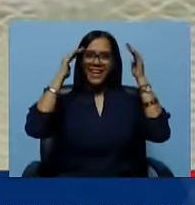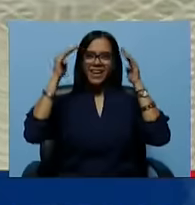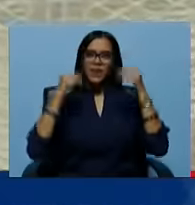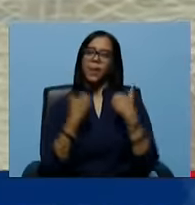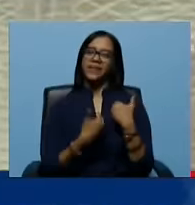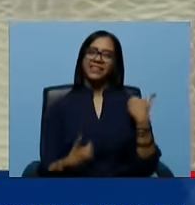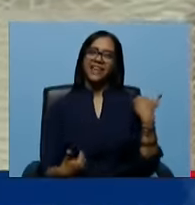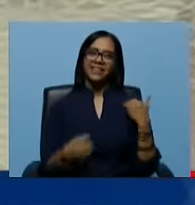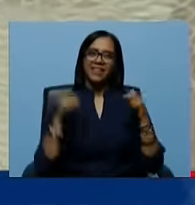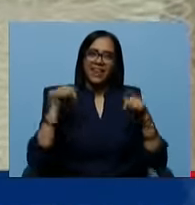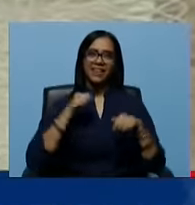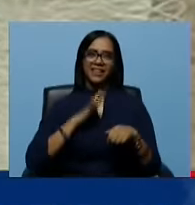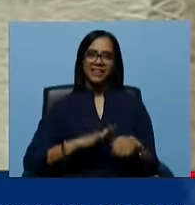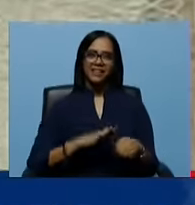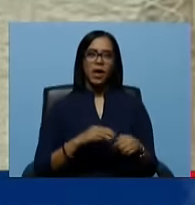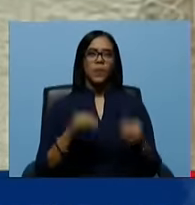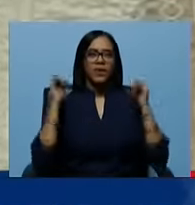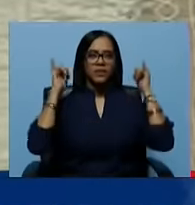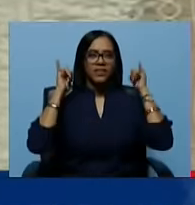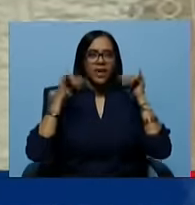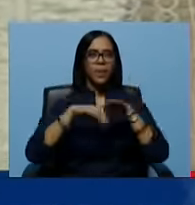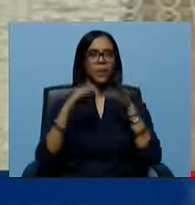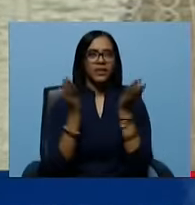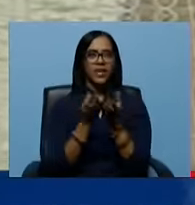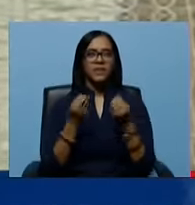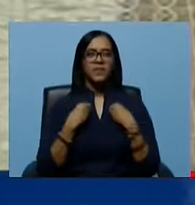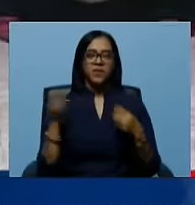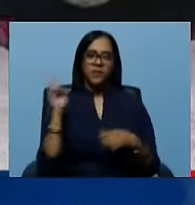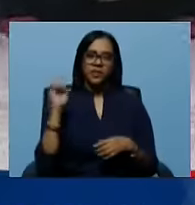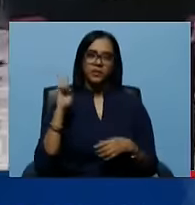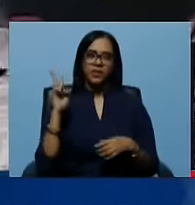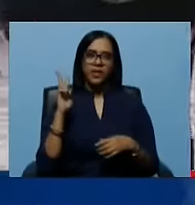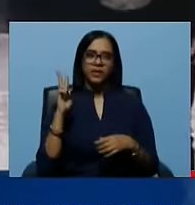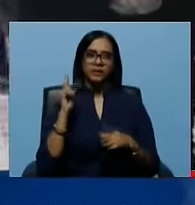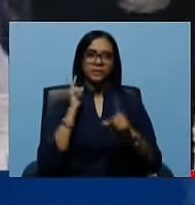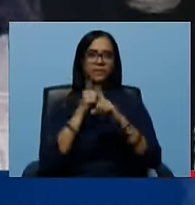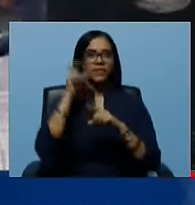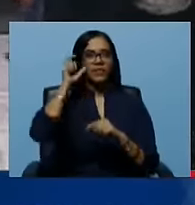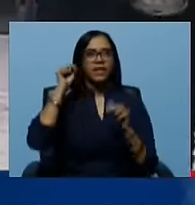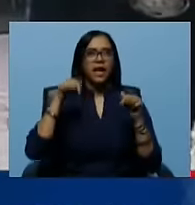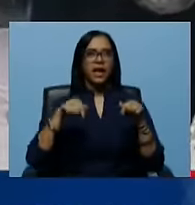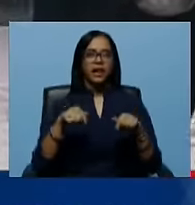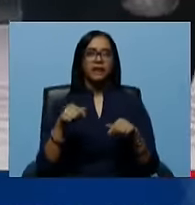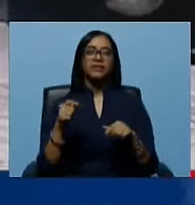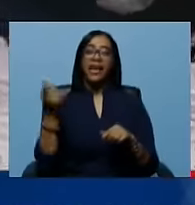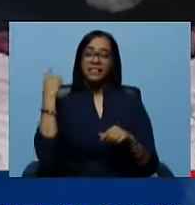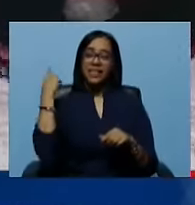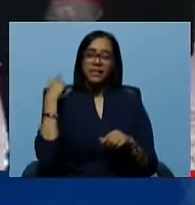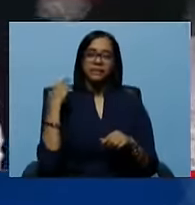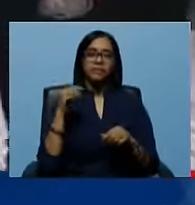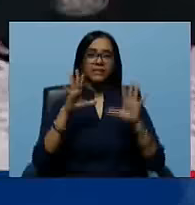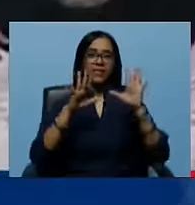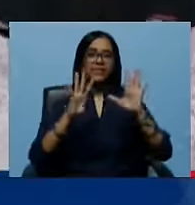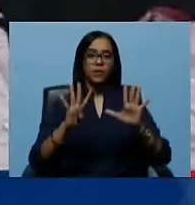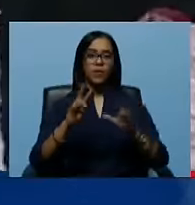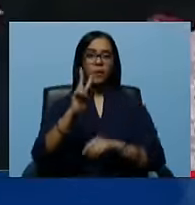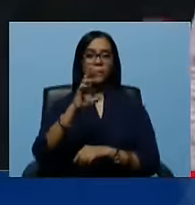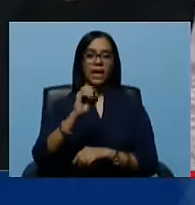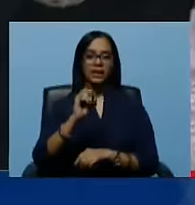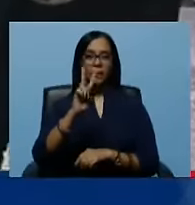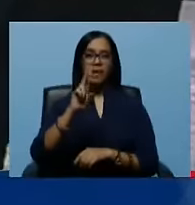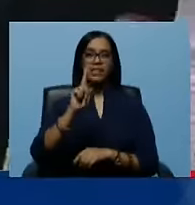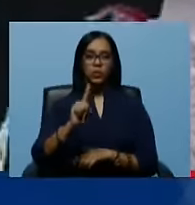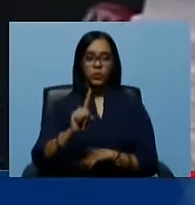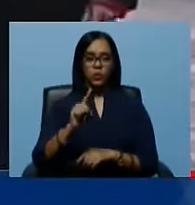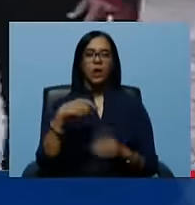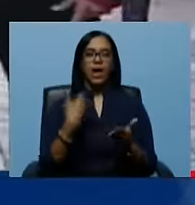Aquí estamos en el Festival Mundial Viva Venezuela. Desde el día de ayer, 19, 20,